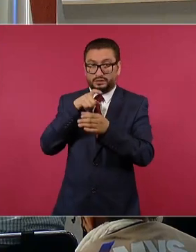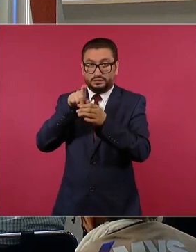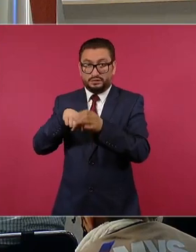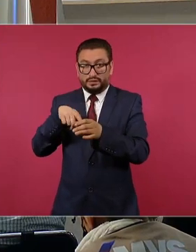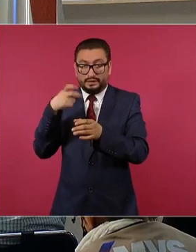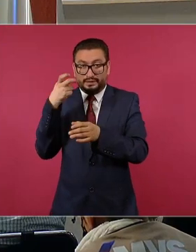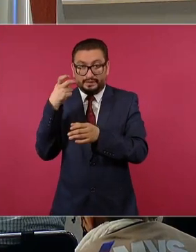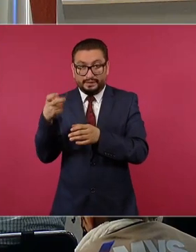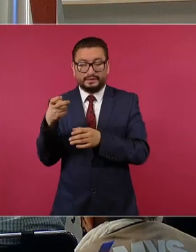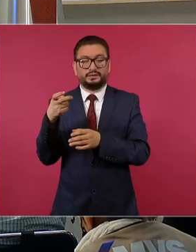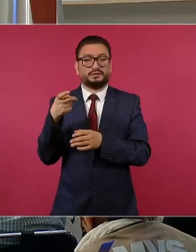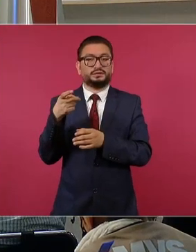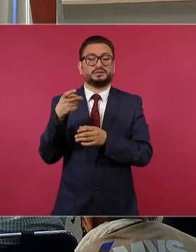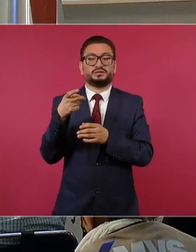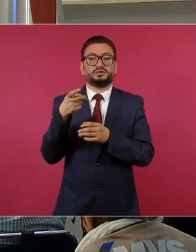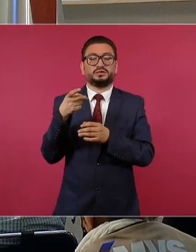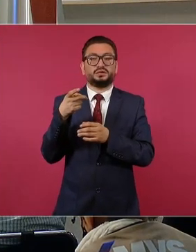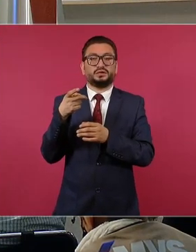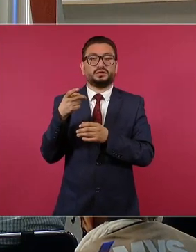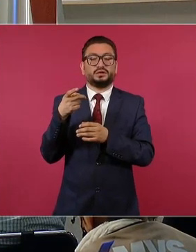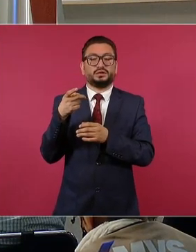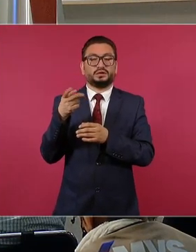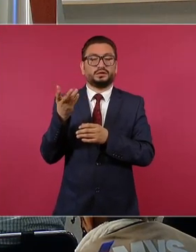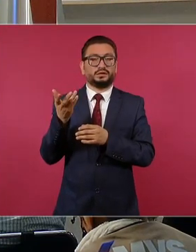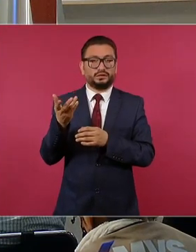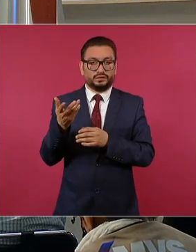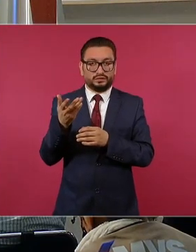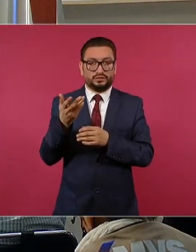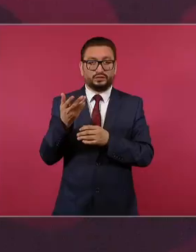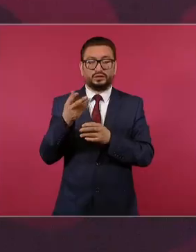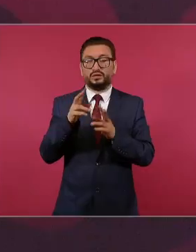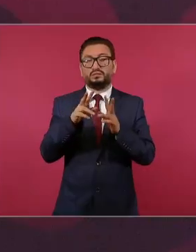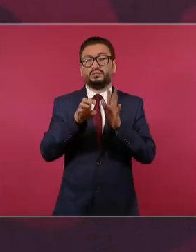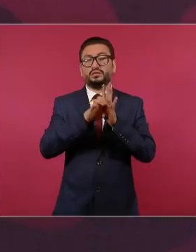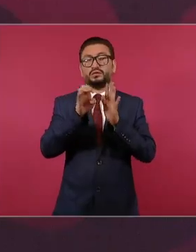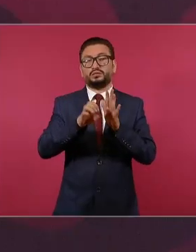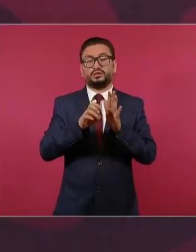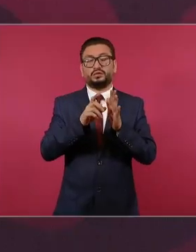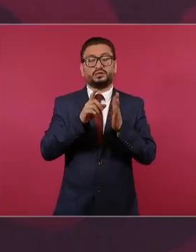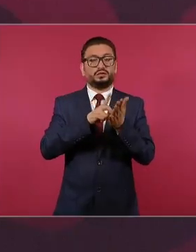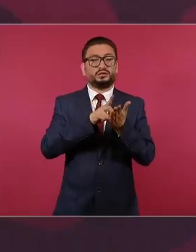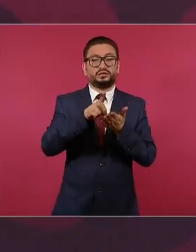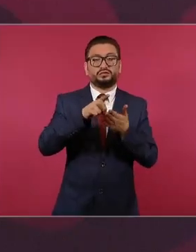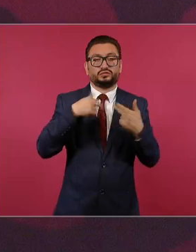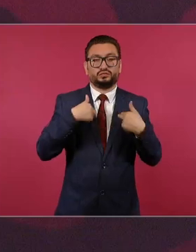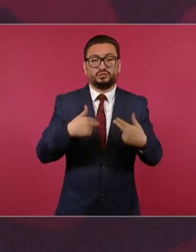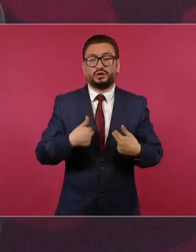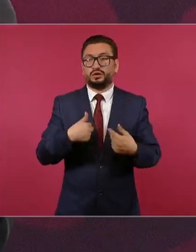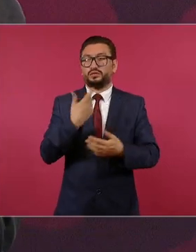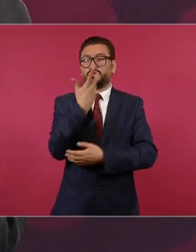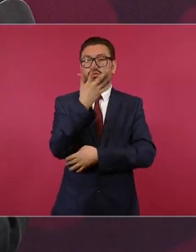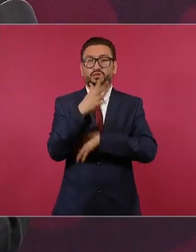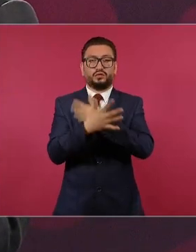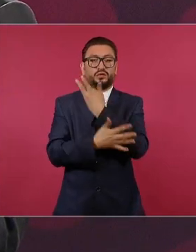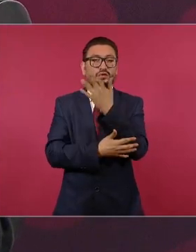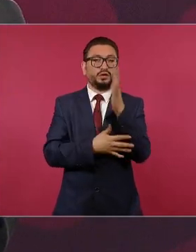¿sí?, pertenecer a una organización de derechos humanos, de medio ambiente,